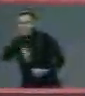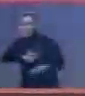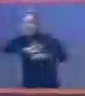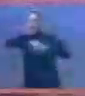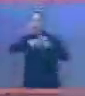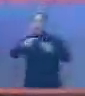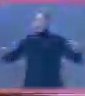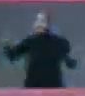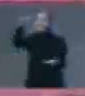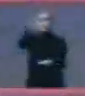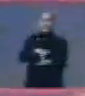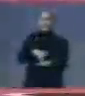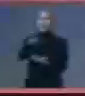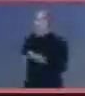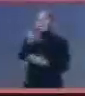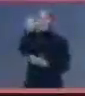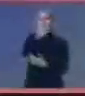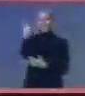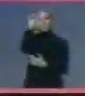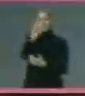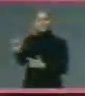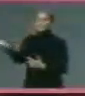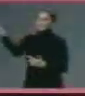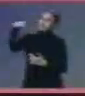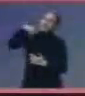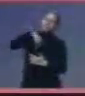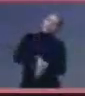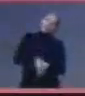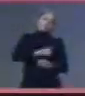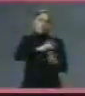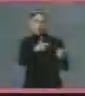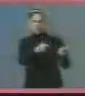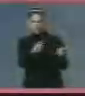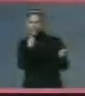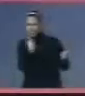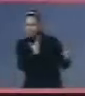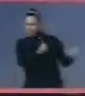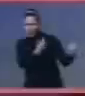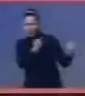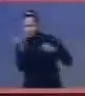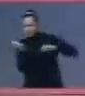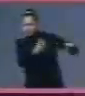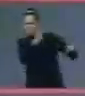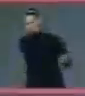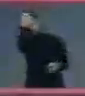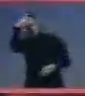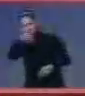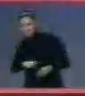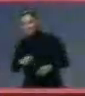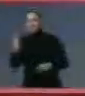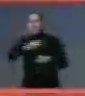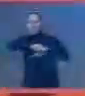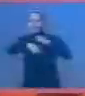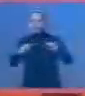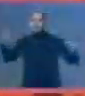llegó e mentir y la Dios la Fe El cabito